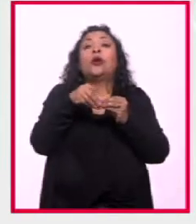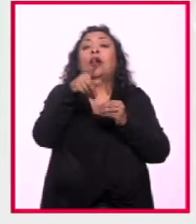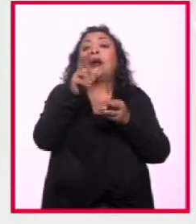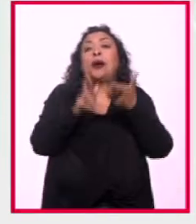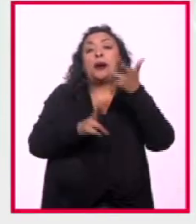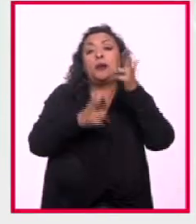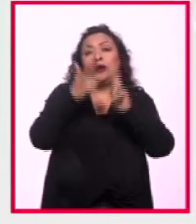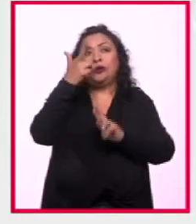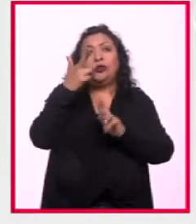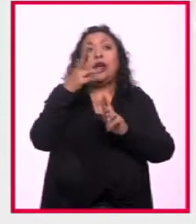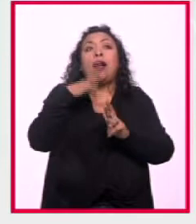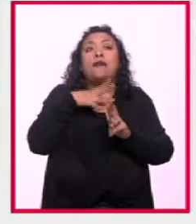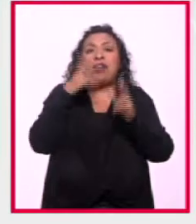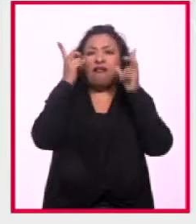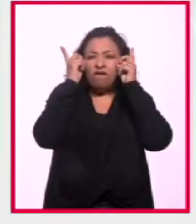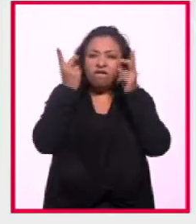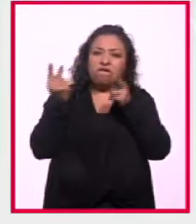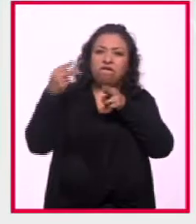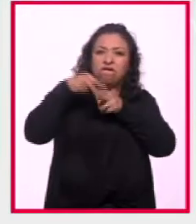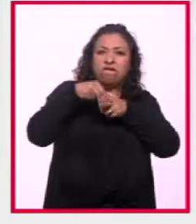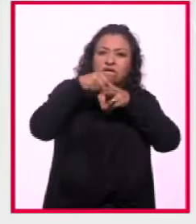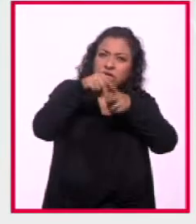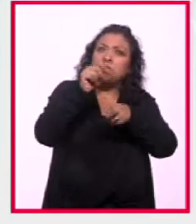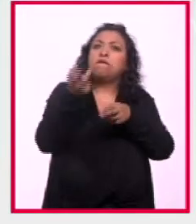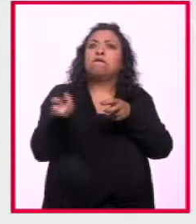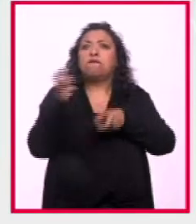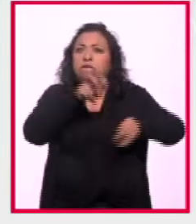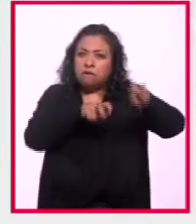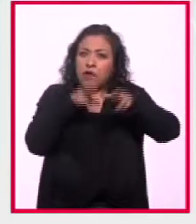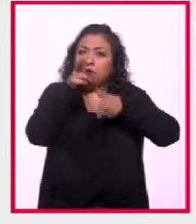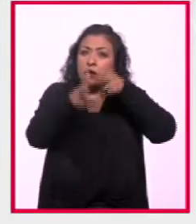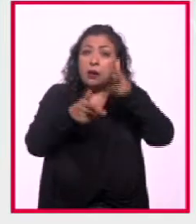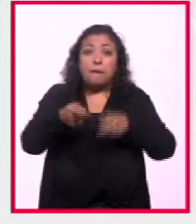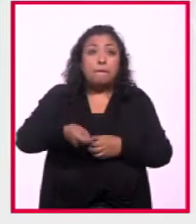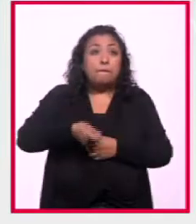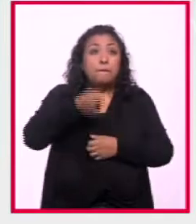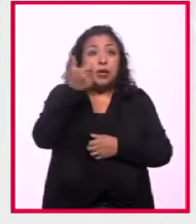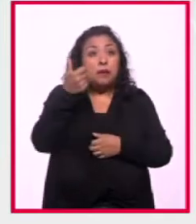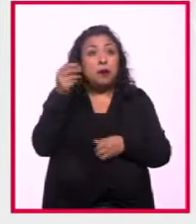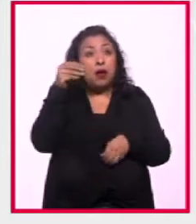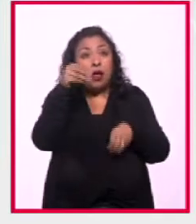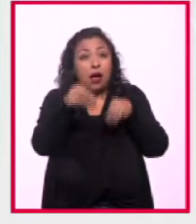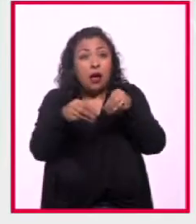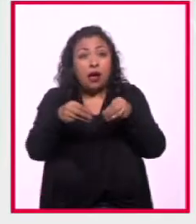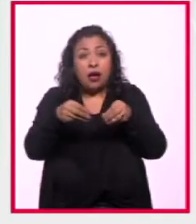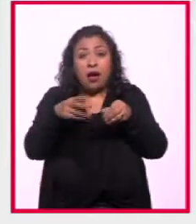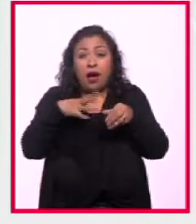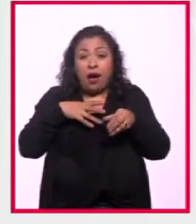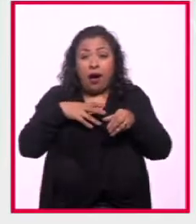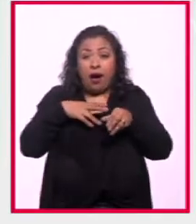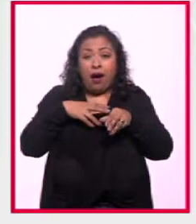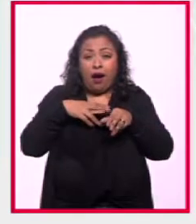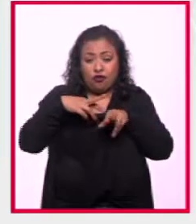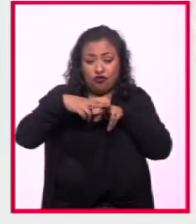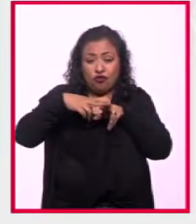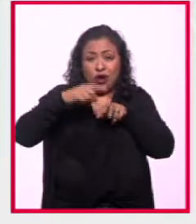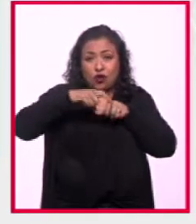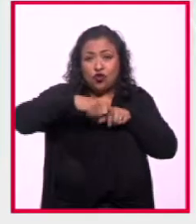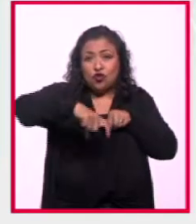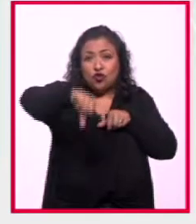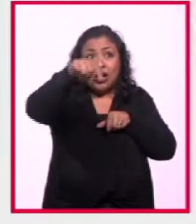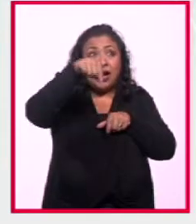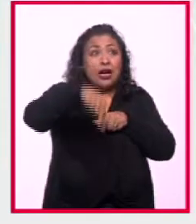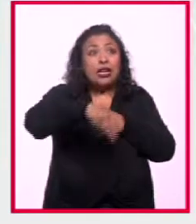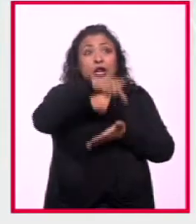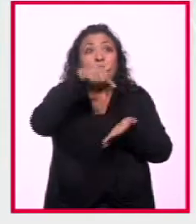revolución que se hizo en caballos y en trenes es la primera vez que se montan rieles en este zócalo